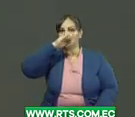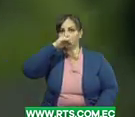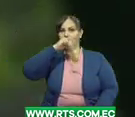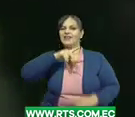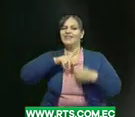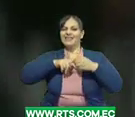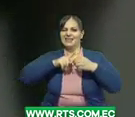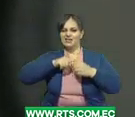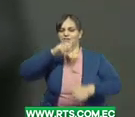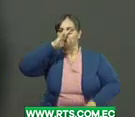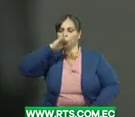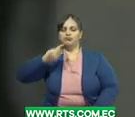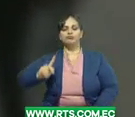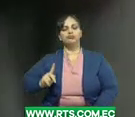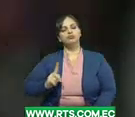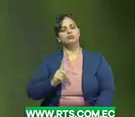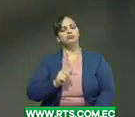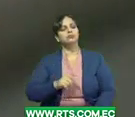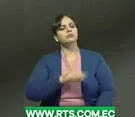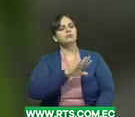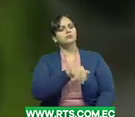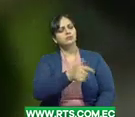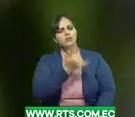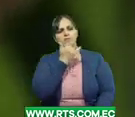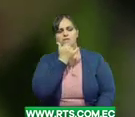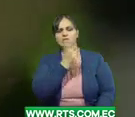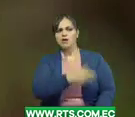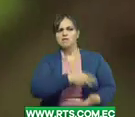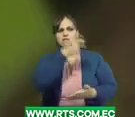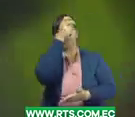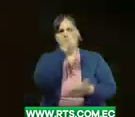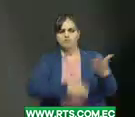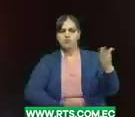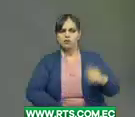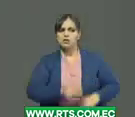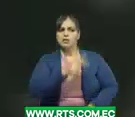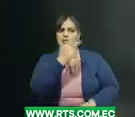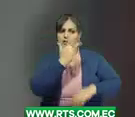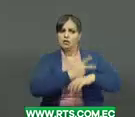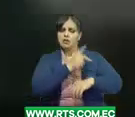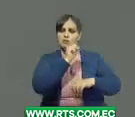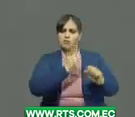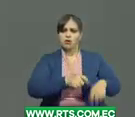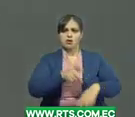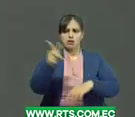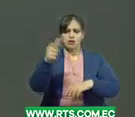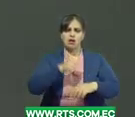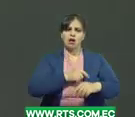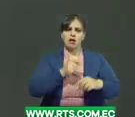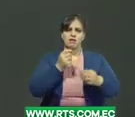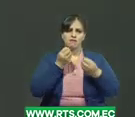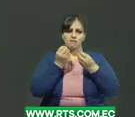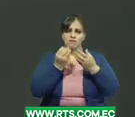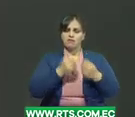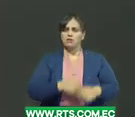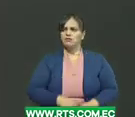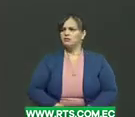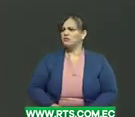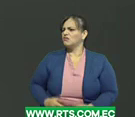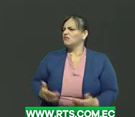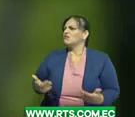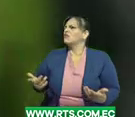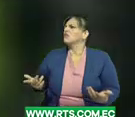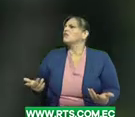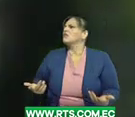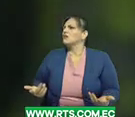tras emitirle una multa. Tiene 3 días para apelar, caballero. Bueno. En el video que se difundió a través de redes sociales,